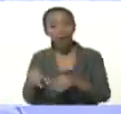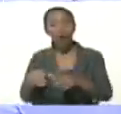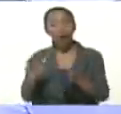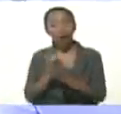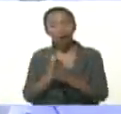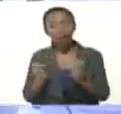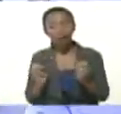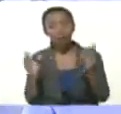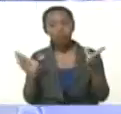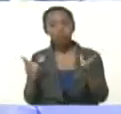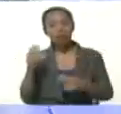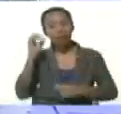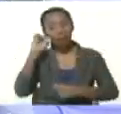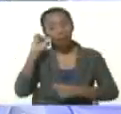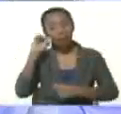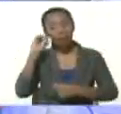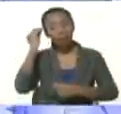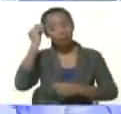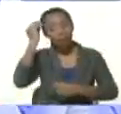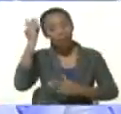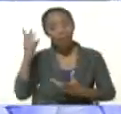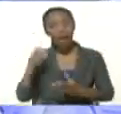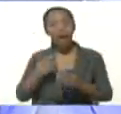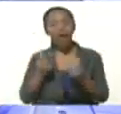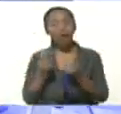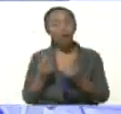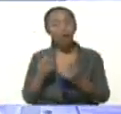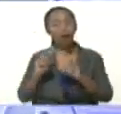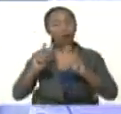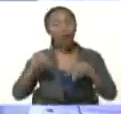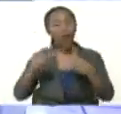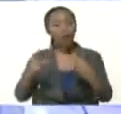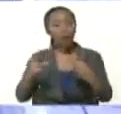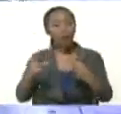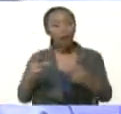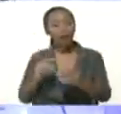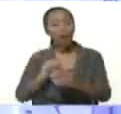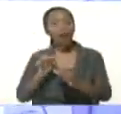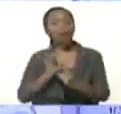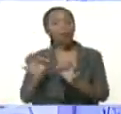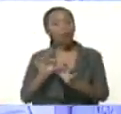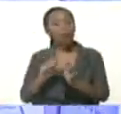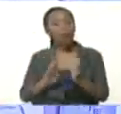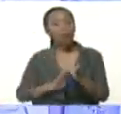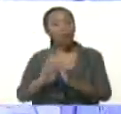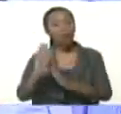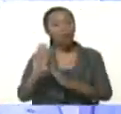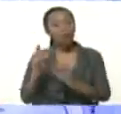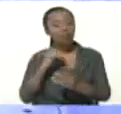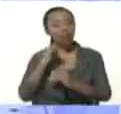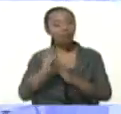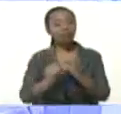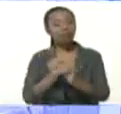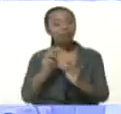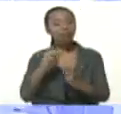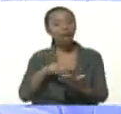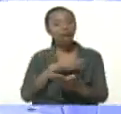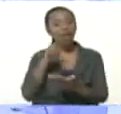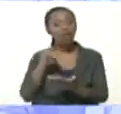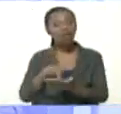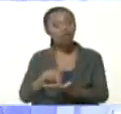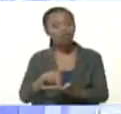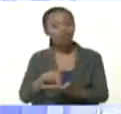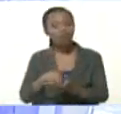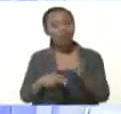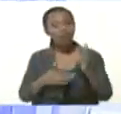emprendedores, emprendedores de la economía nueva, de la economía digital, de la criptonación que estamos, aquí está algo que quiero que